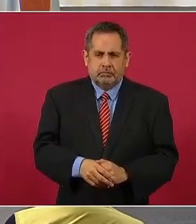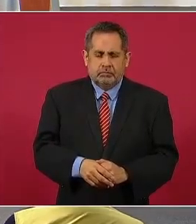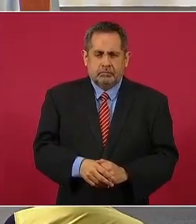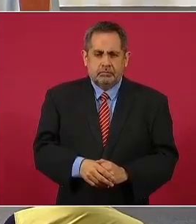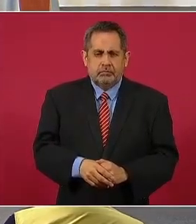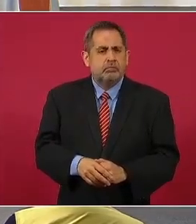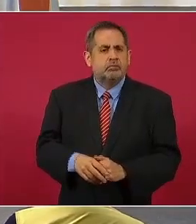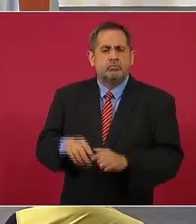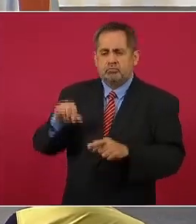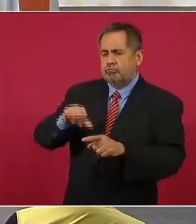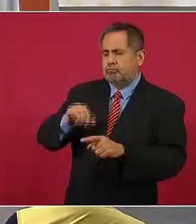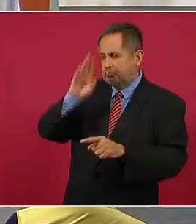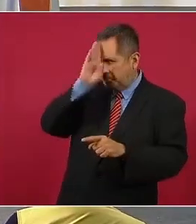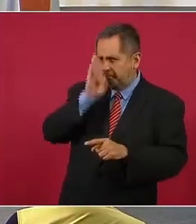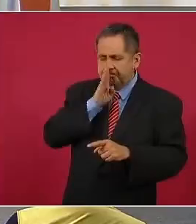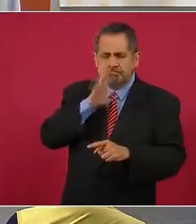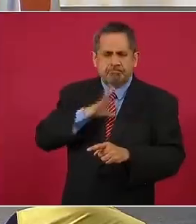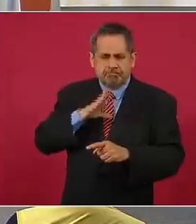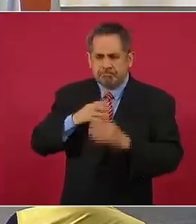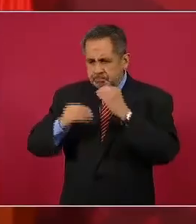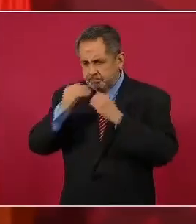Al mediodía tenemos una comida.